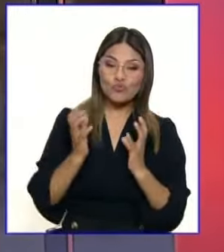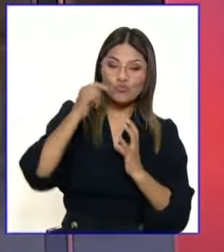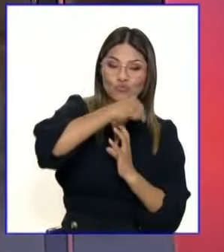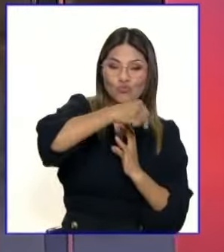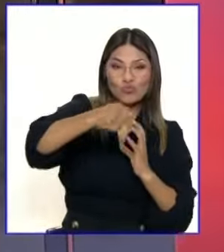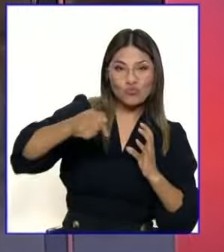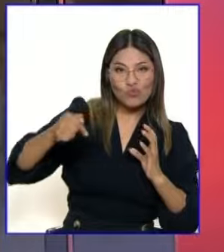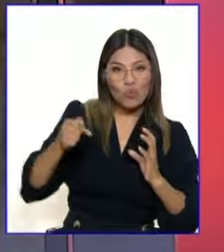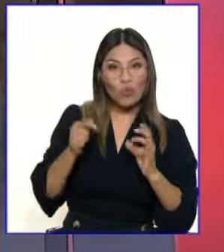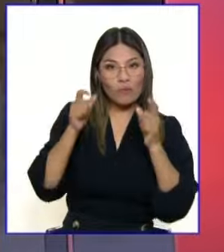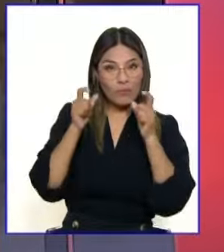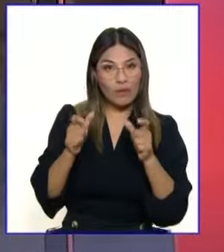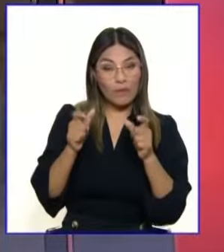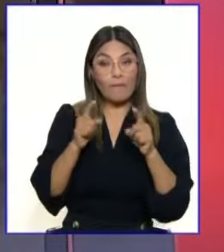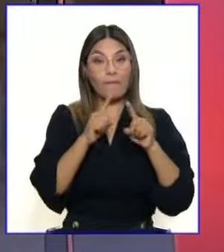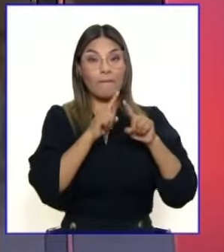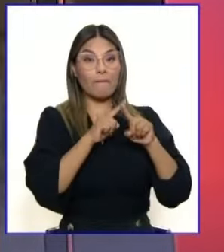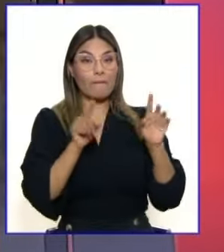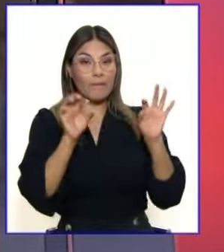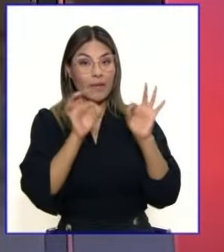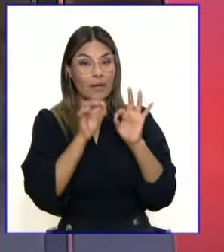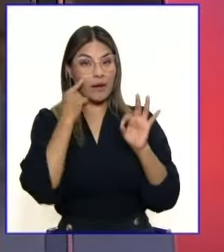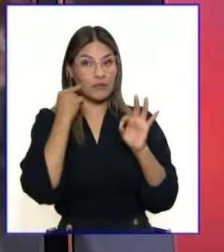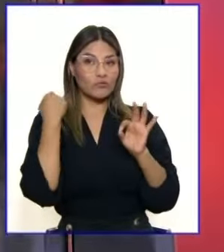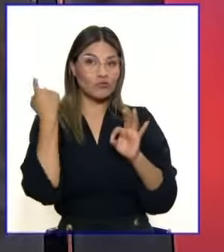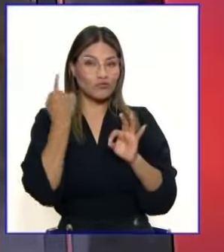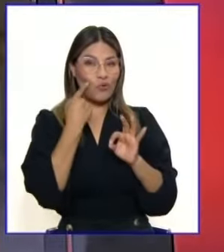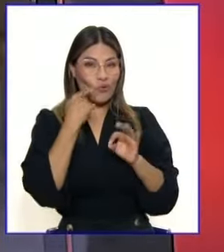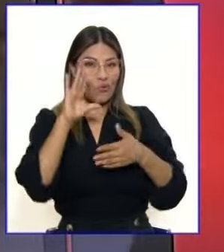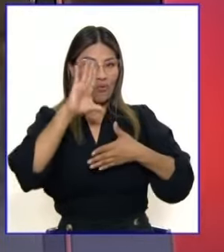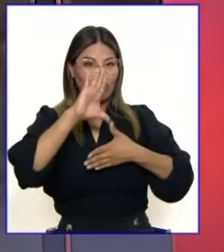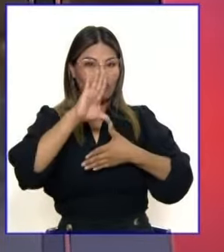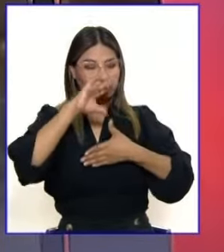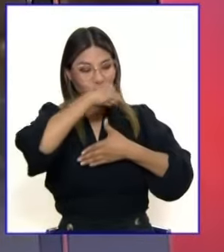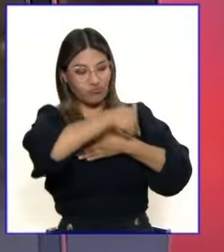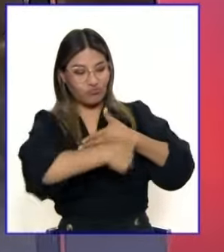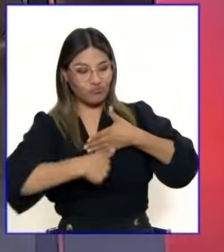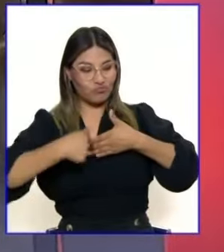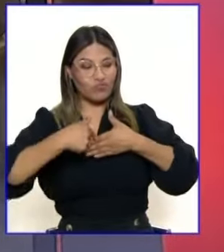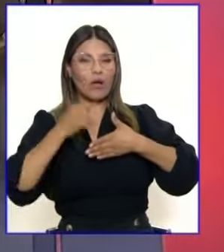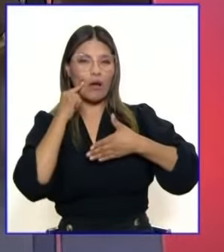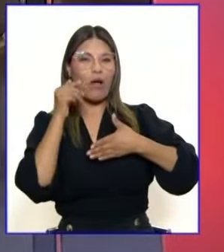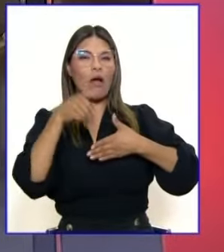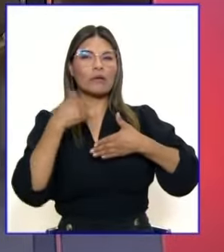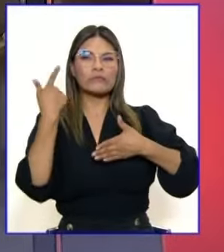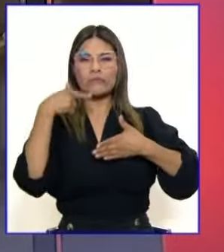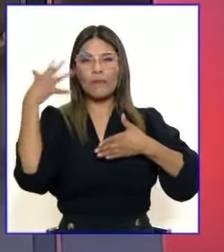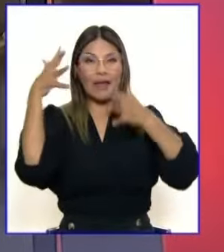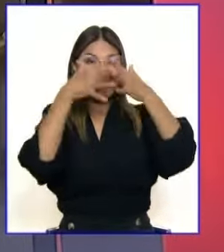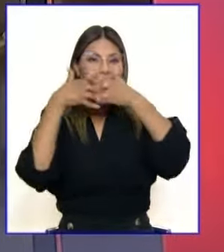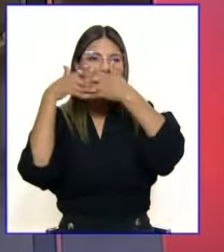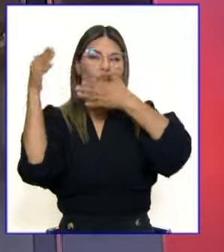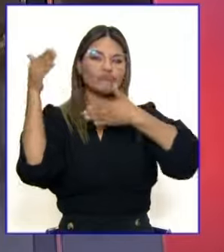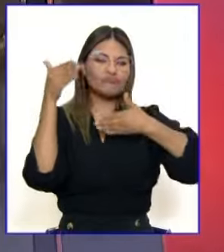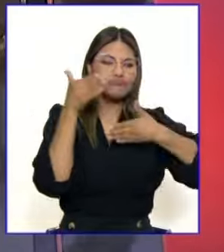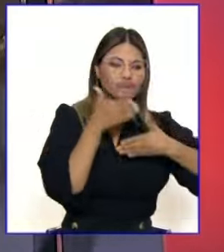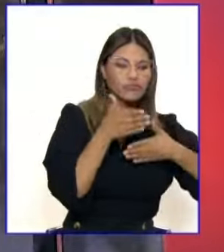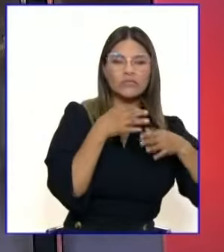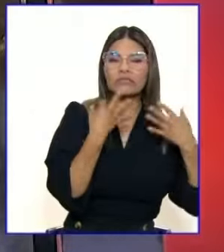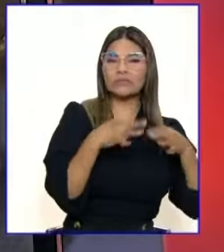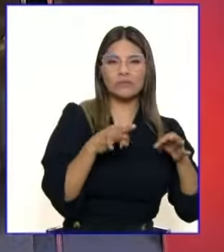Pero la región del hemisferio occidente siempre es mucho más cercana a los Estados Unidos porque somos parte de